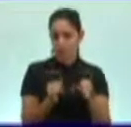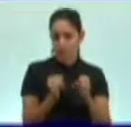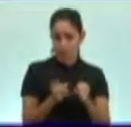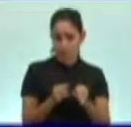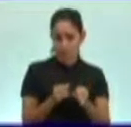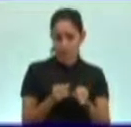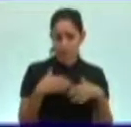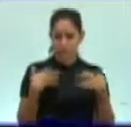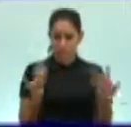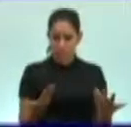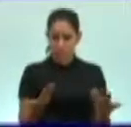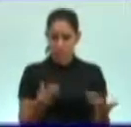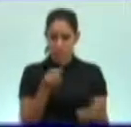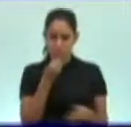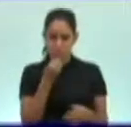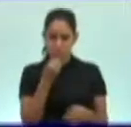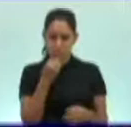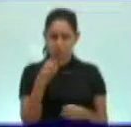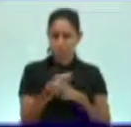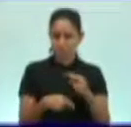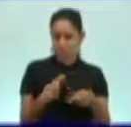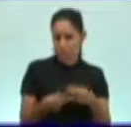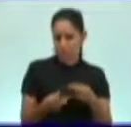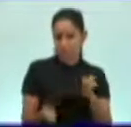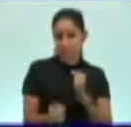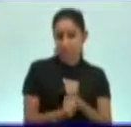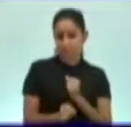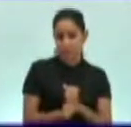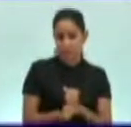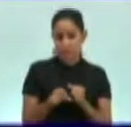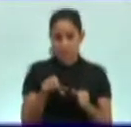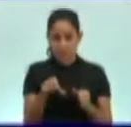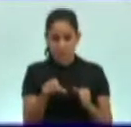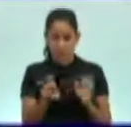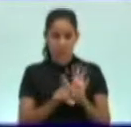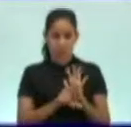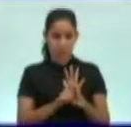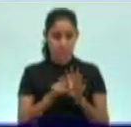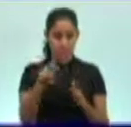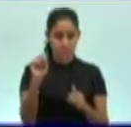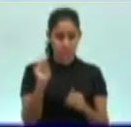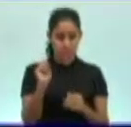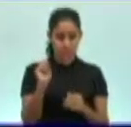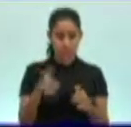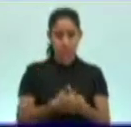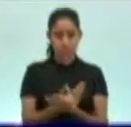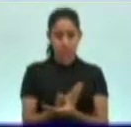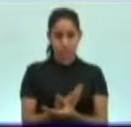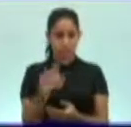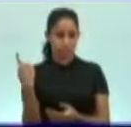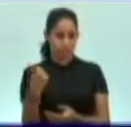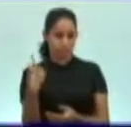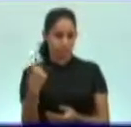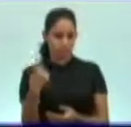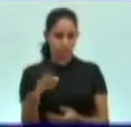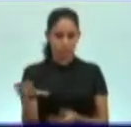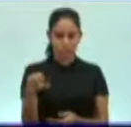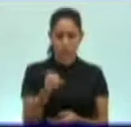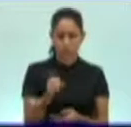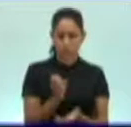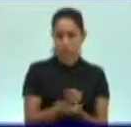la que se deben trabajar esta ley de los símbolos en todas las instituciones educativas. En